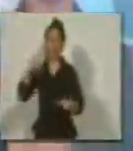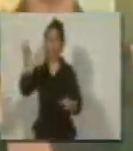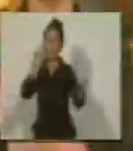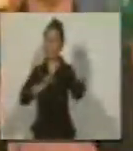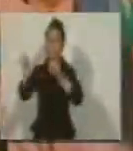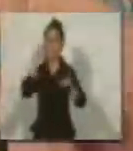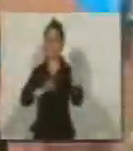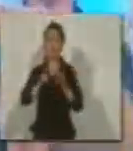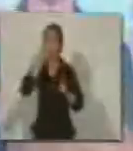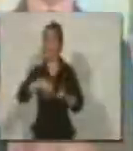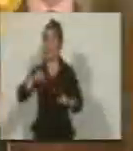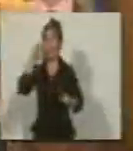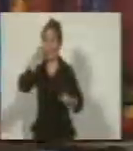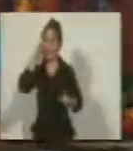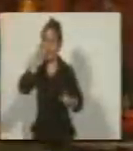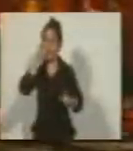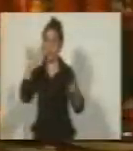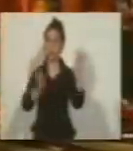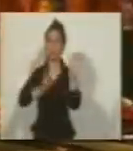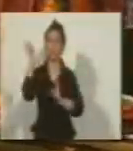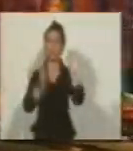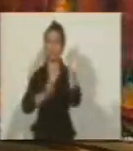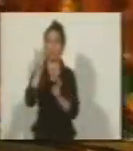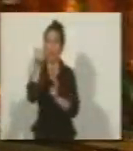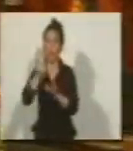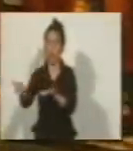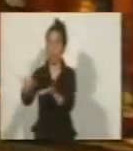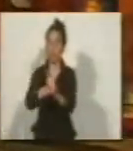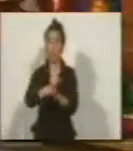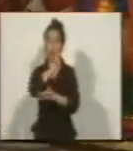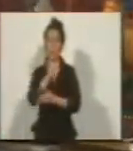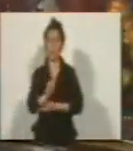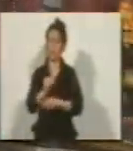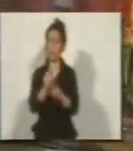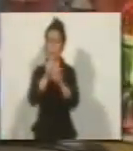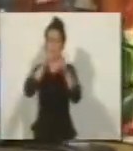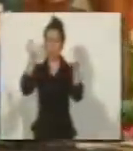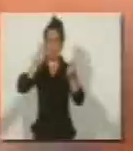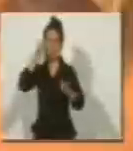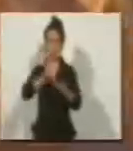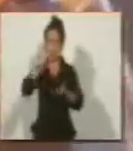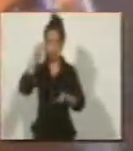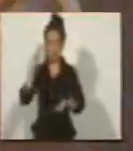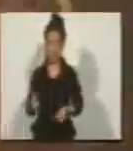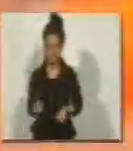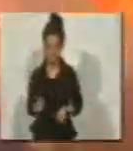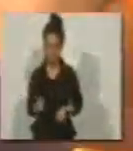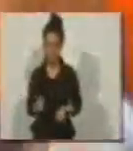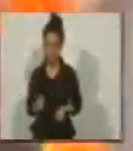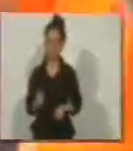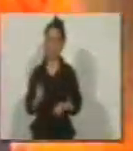atraerá, que habrá tanta pasta que hasta la crisis se irá. Cambio ya de fuego